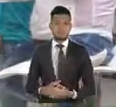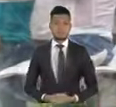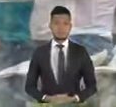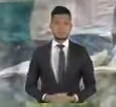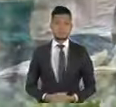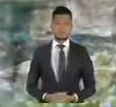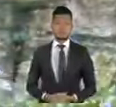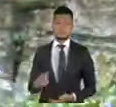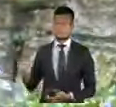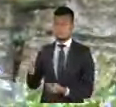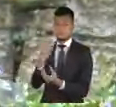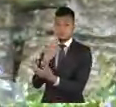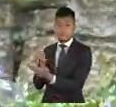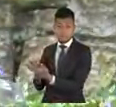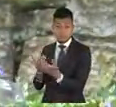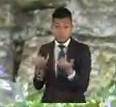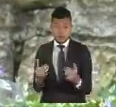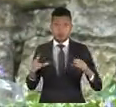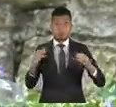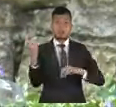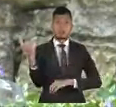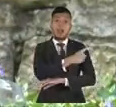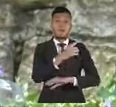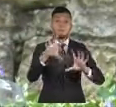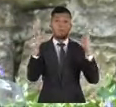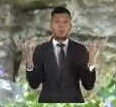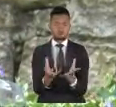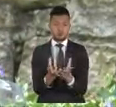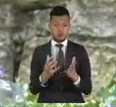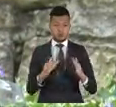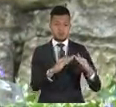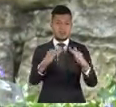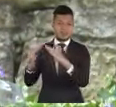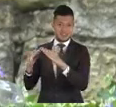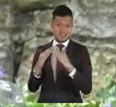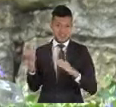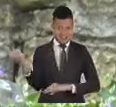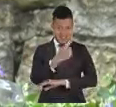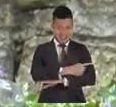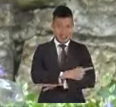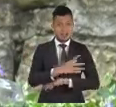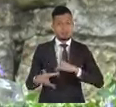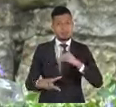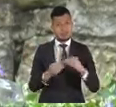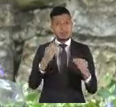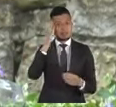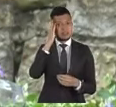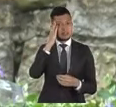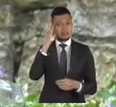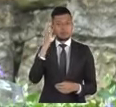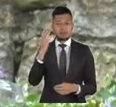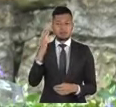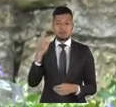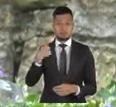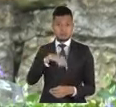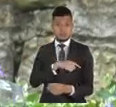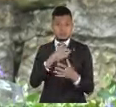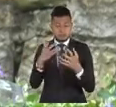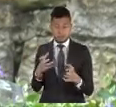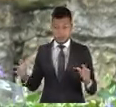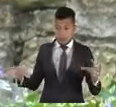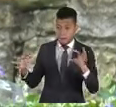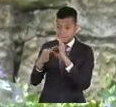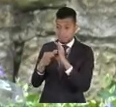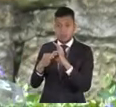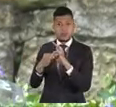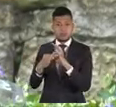Muchas gracias. Y en este Día Mundial del Hábitat, y por supuesto para poder hacer más viable la Alianza por